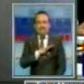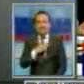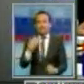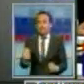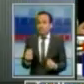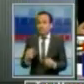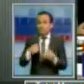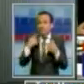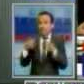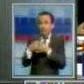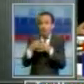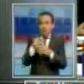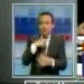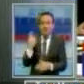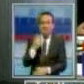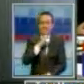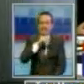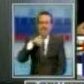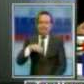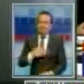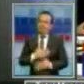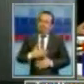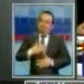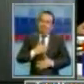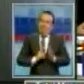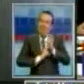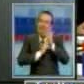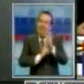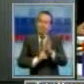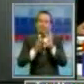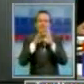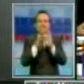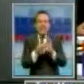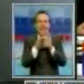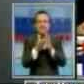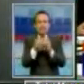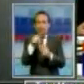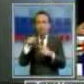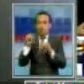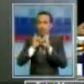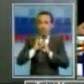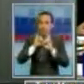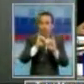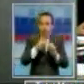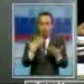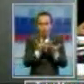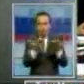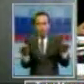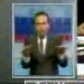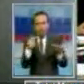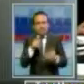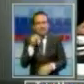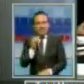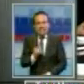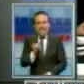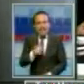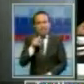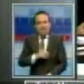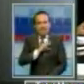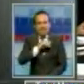de todo el equipo de CNN Chile, al que es un gusto representar, les agradecemos a ustedes por haberse informado con nosotros, con siempre la misión